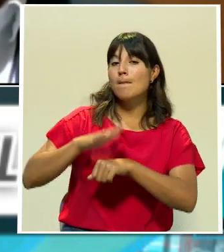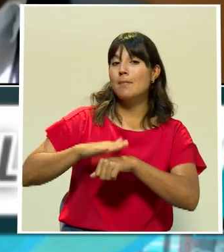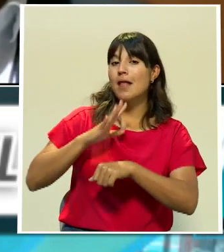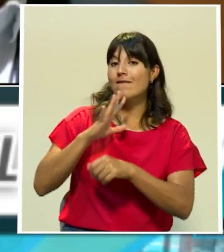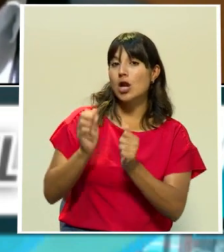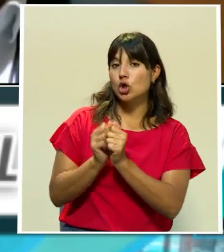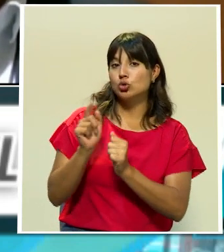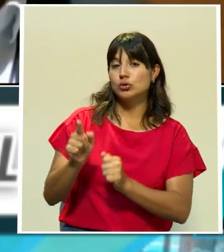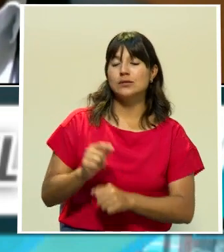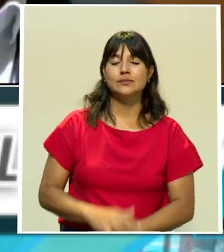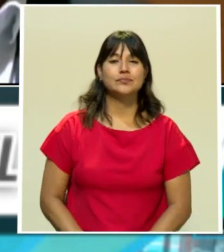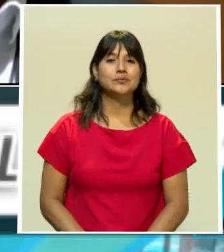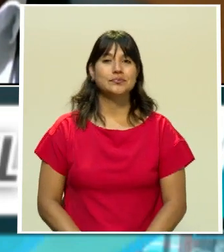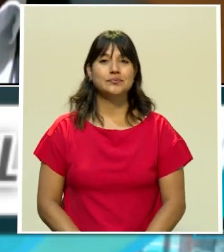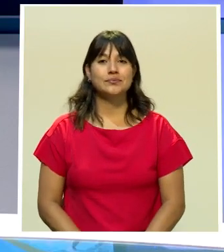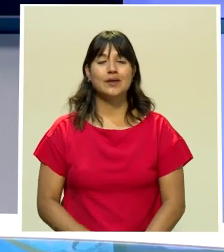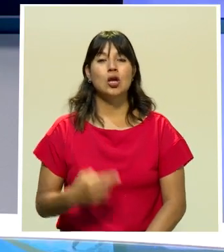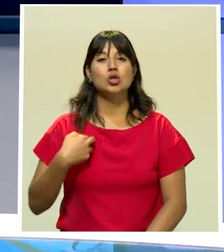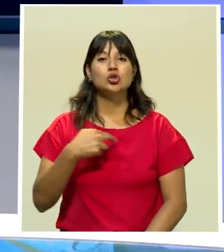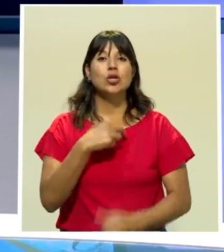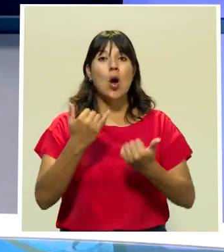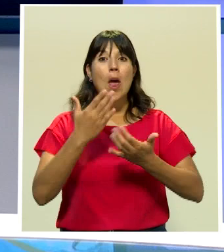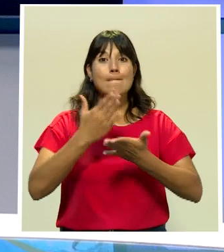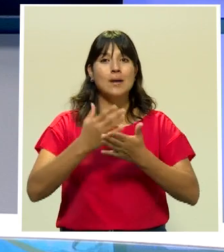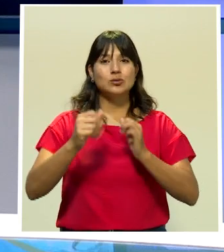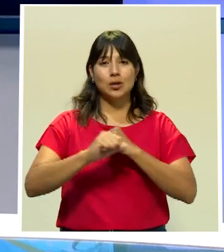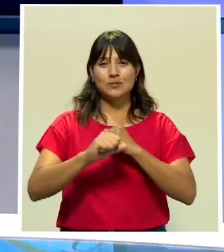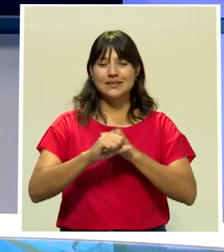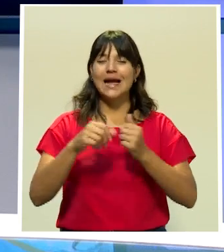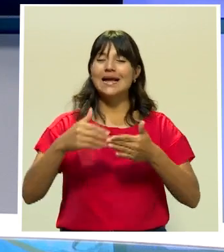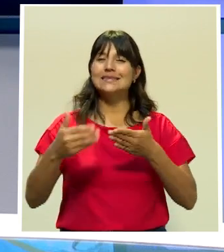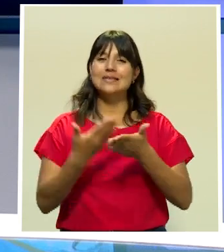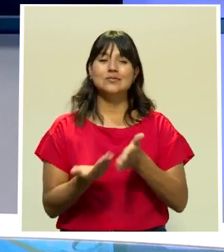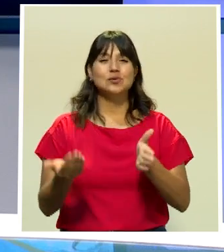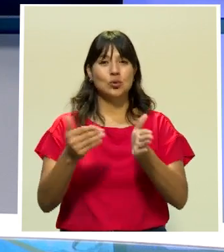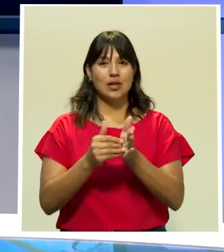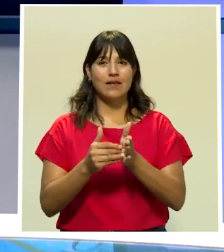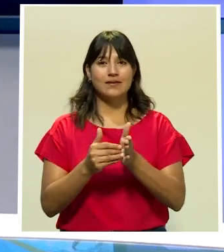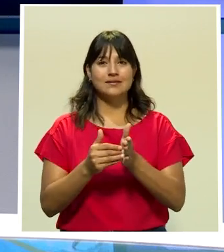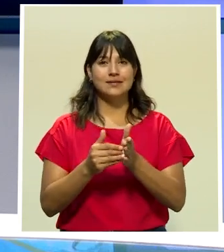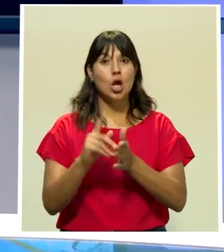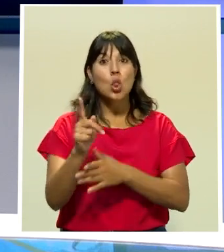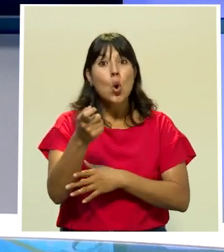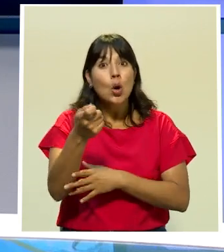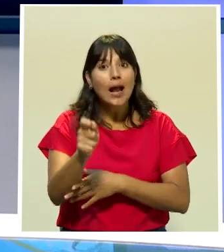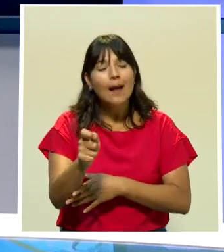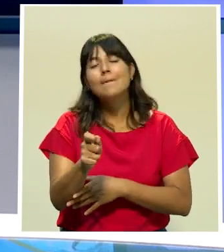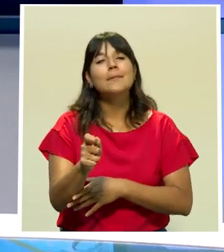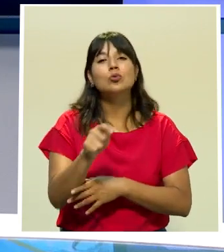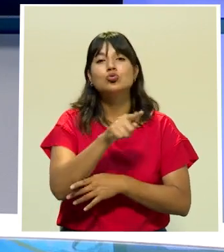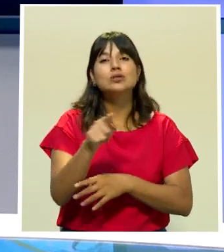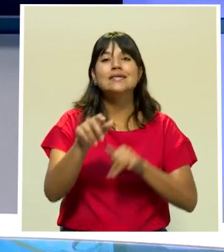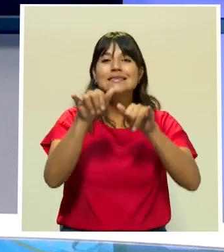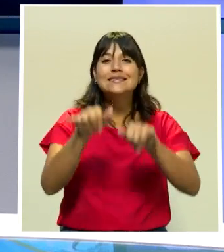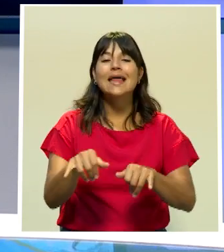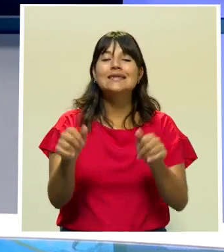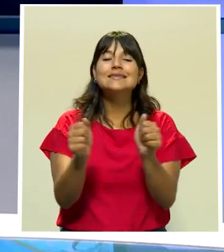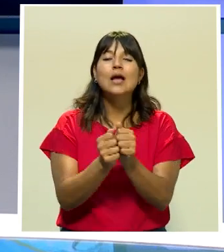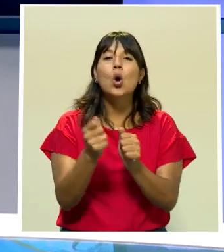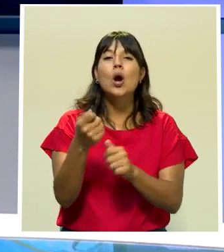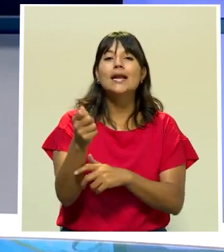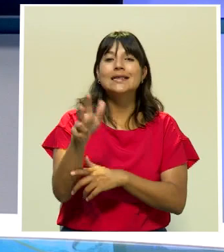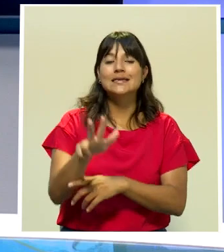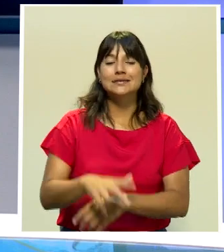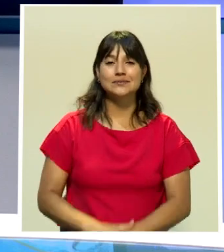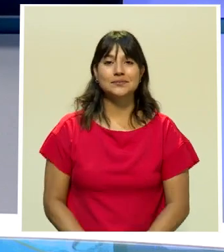conversar con ustedes. Nos vamos a una pausa comercial y enseguida regresamos. No cambie de canal, quédese en la señal de